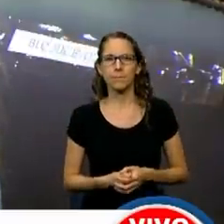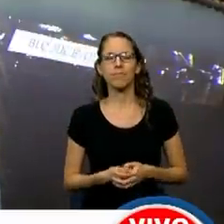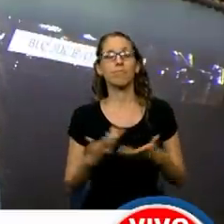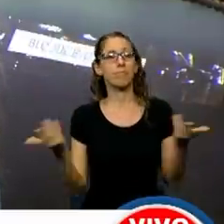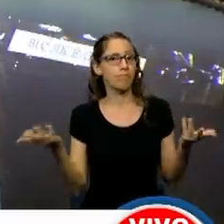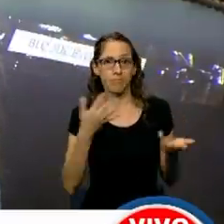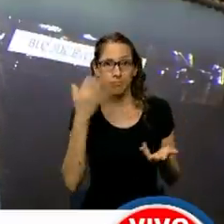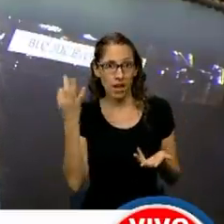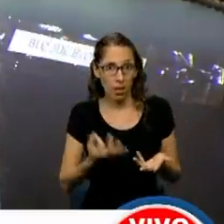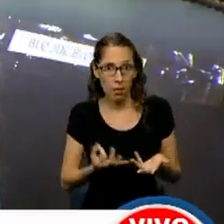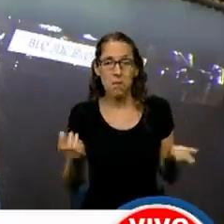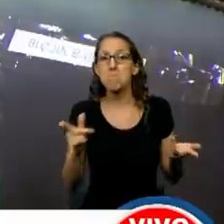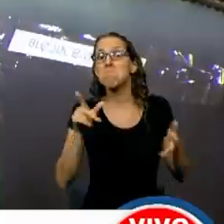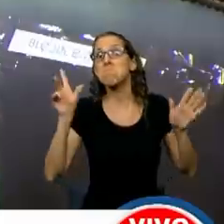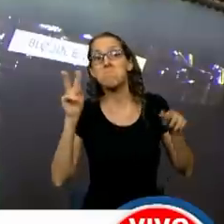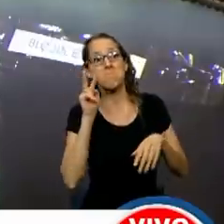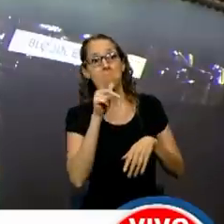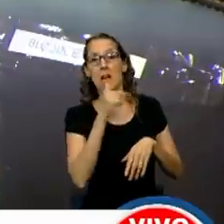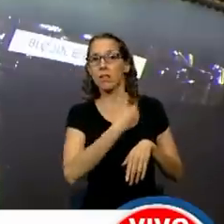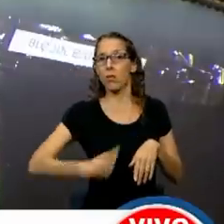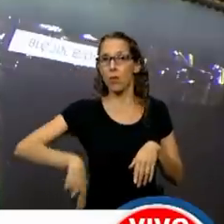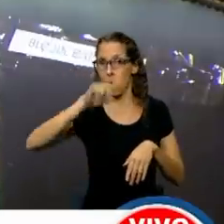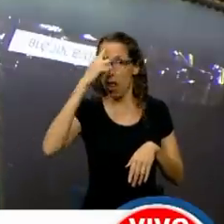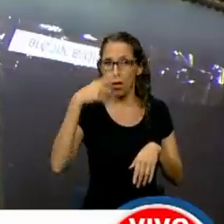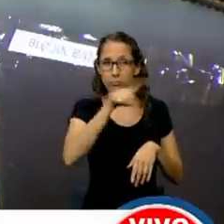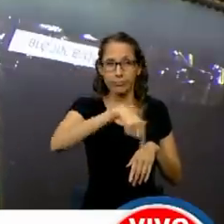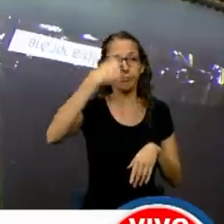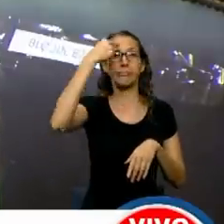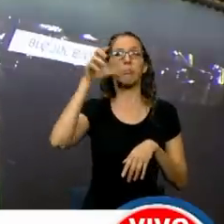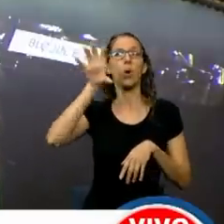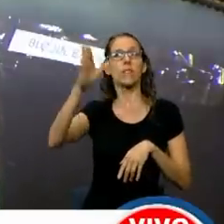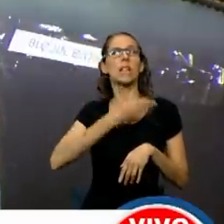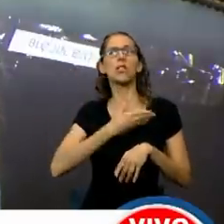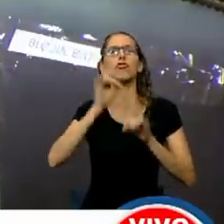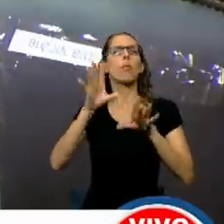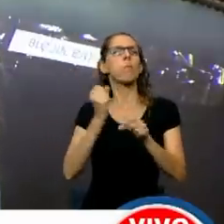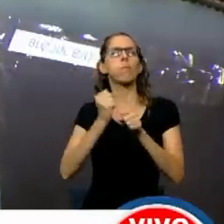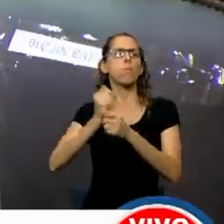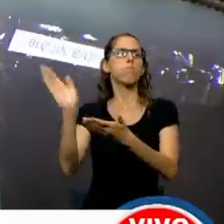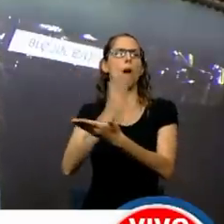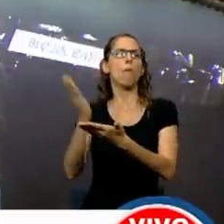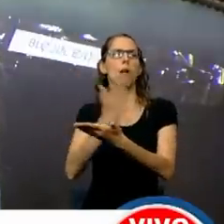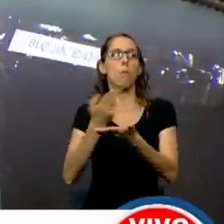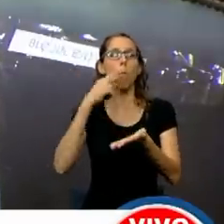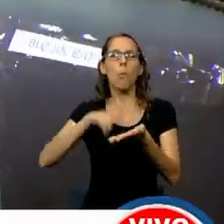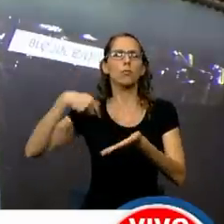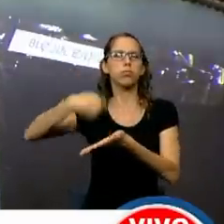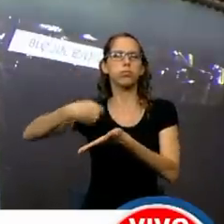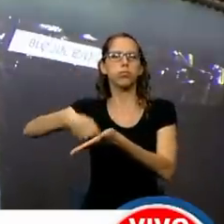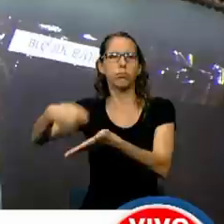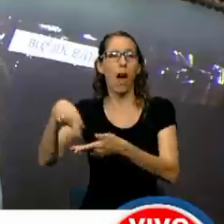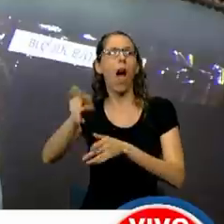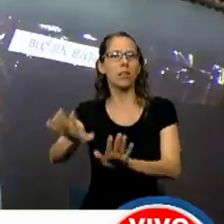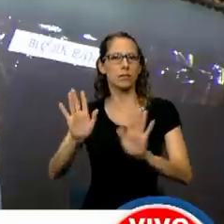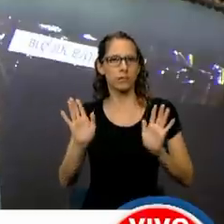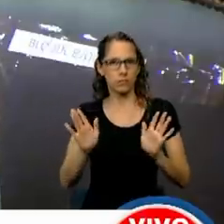que parece que para el gobierno nacional los santafesinos solamente estamos para producir y pagar impuestos y no estoy dispuesta